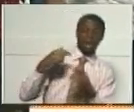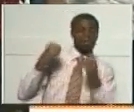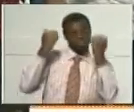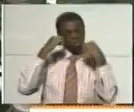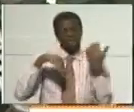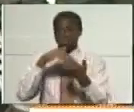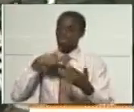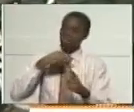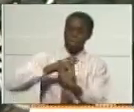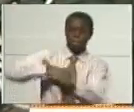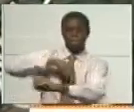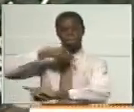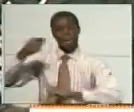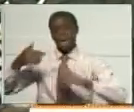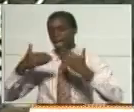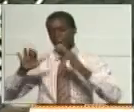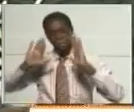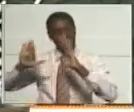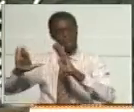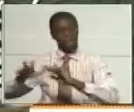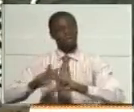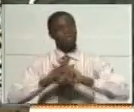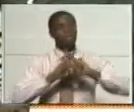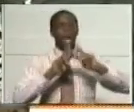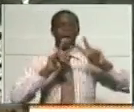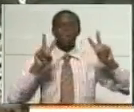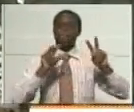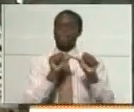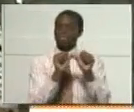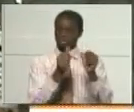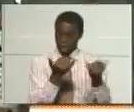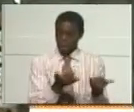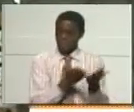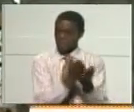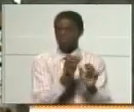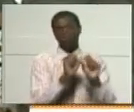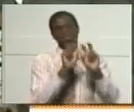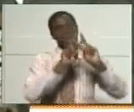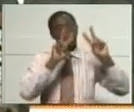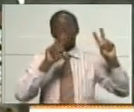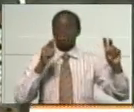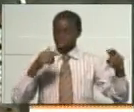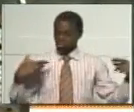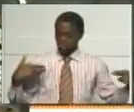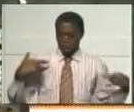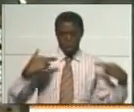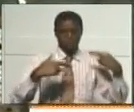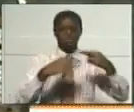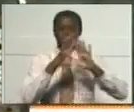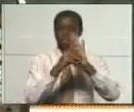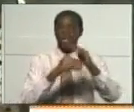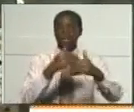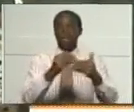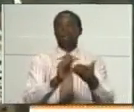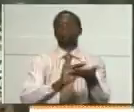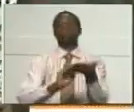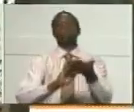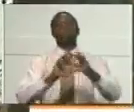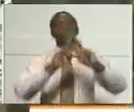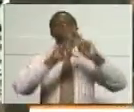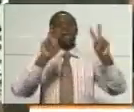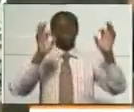la paz como está triunfando. Tenemos que ganar la paz, Diosdado, y ganarla por la vía de la constituyente. Tengo la fe absoluta de que la Asamblea